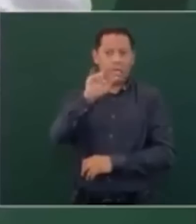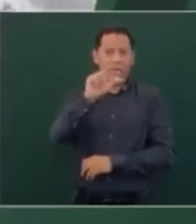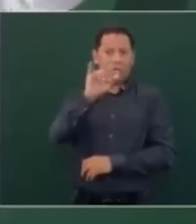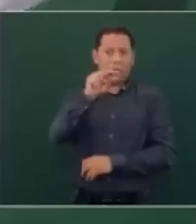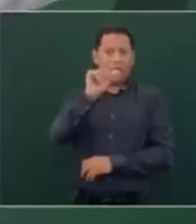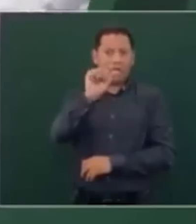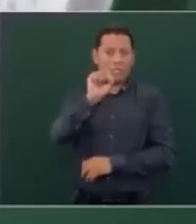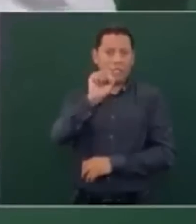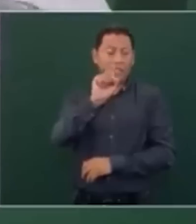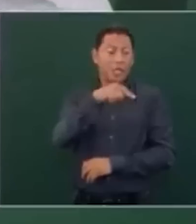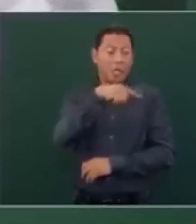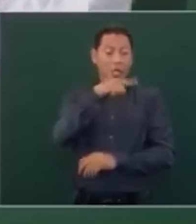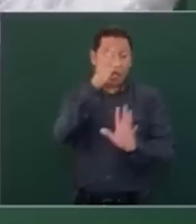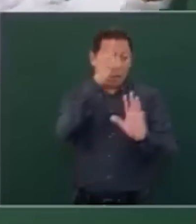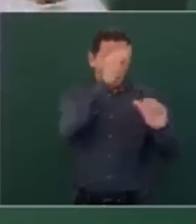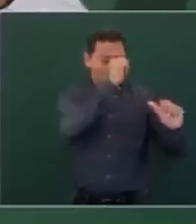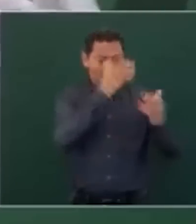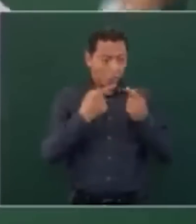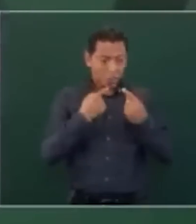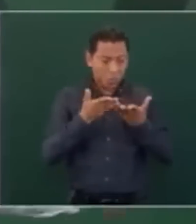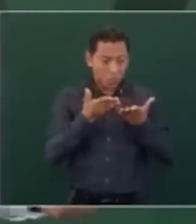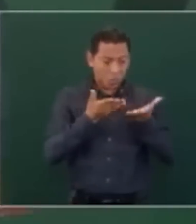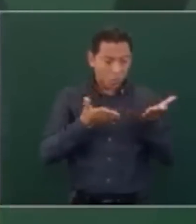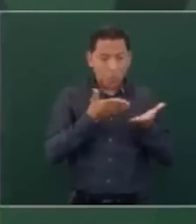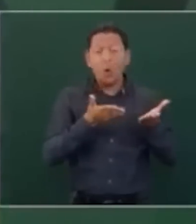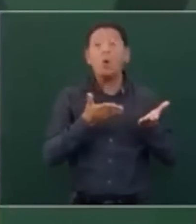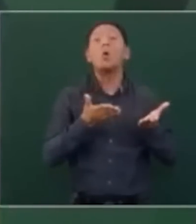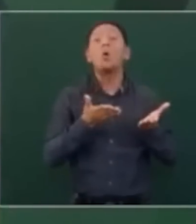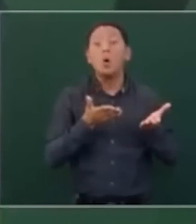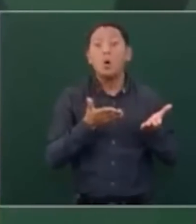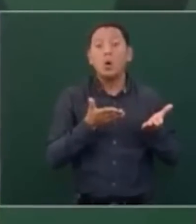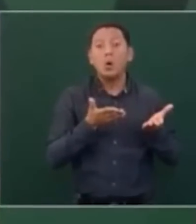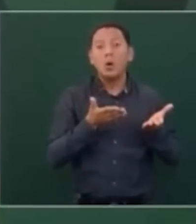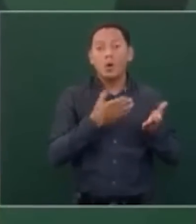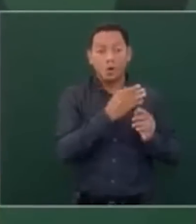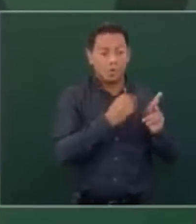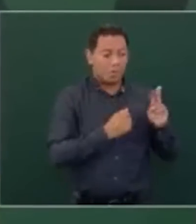llegaron acuerdos con el PAN.